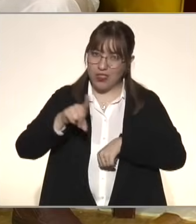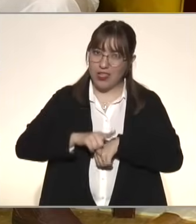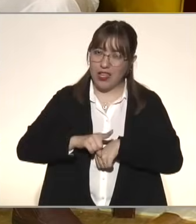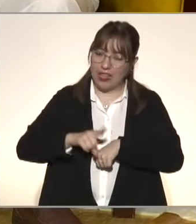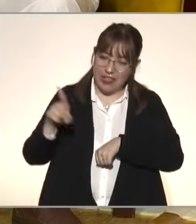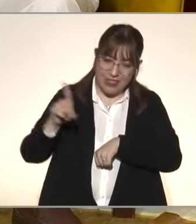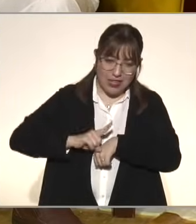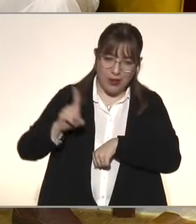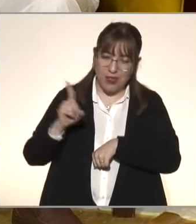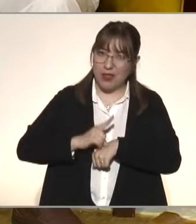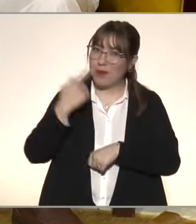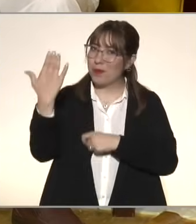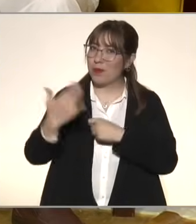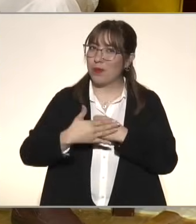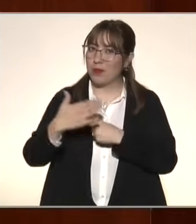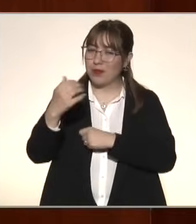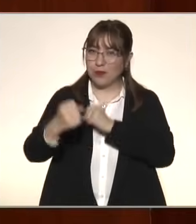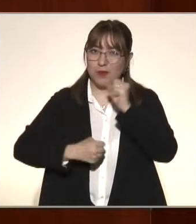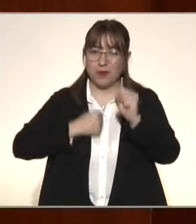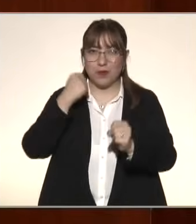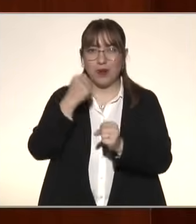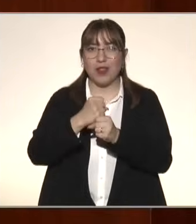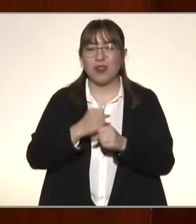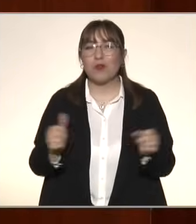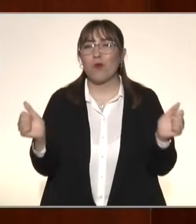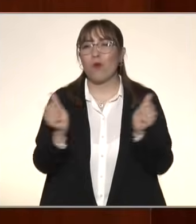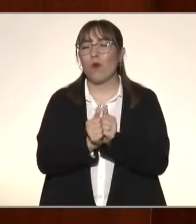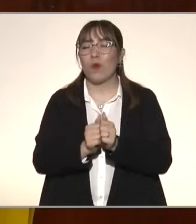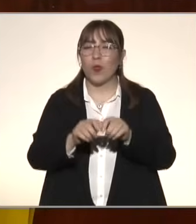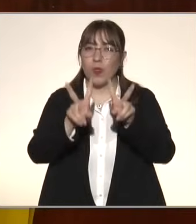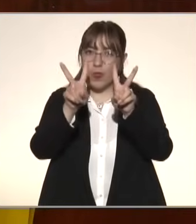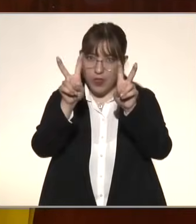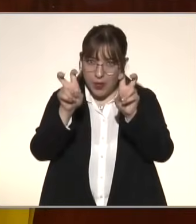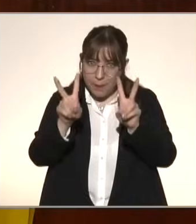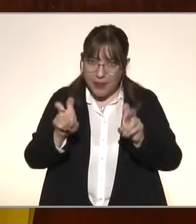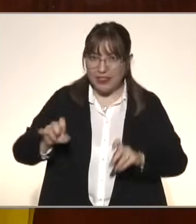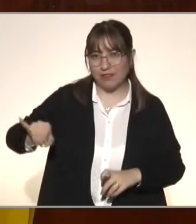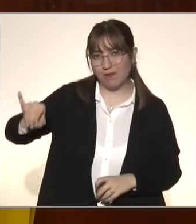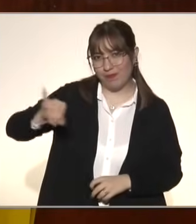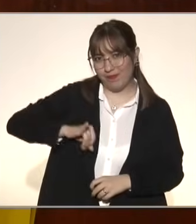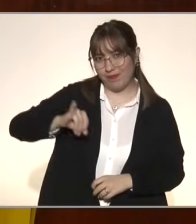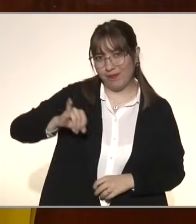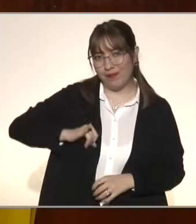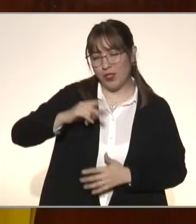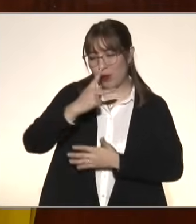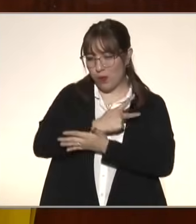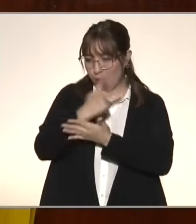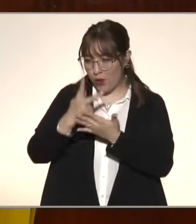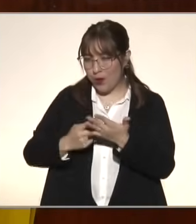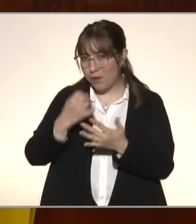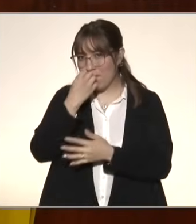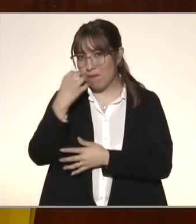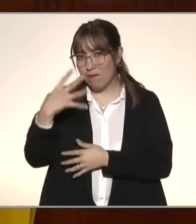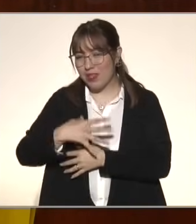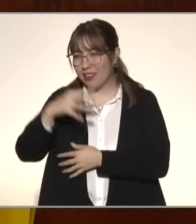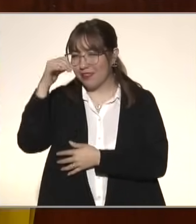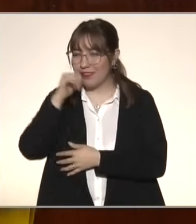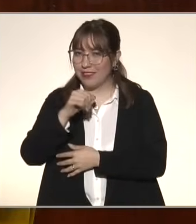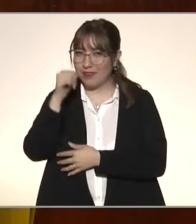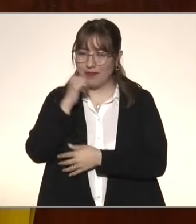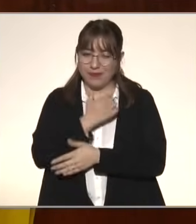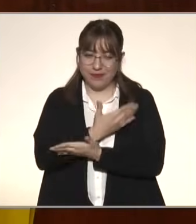todo el próximo año con ustedes, con temas maravillosos y programas extraordinarios como siempre lo hemos hecho.